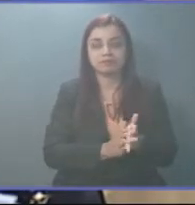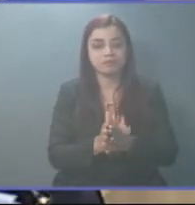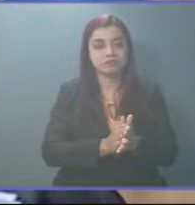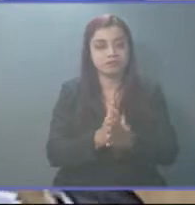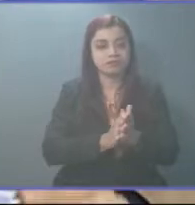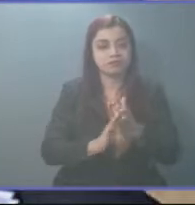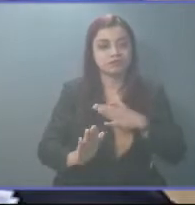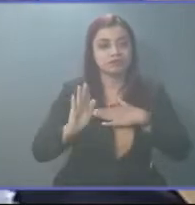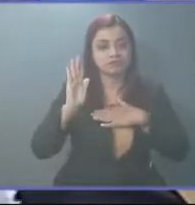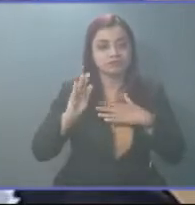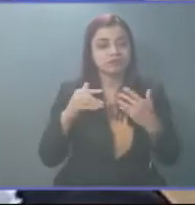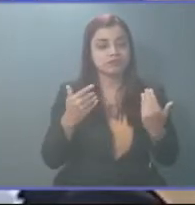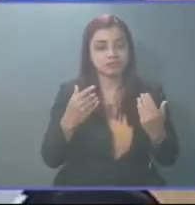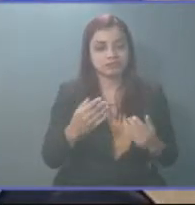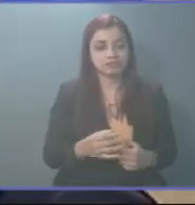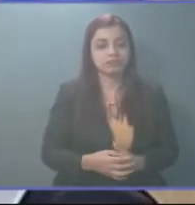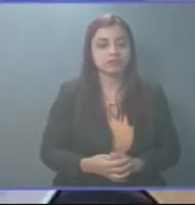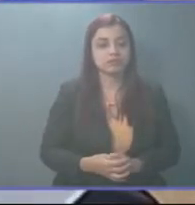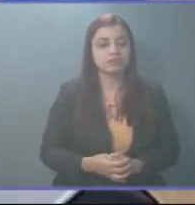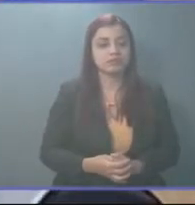el perfil requerido.